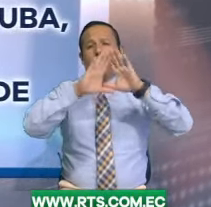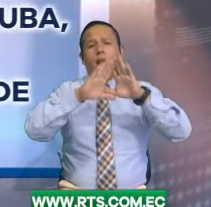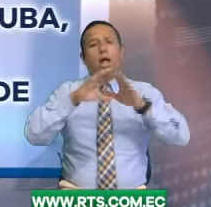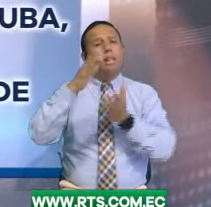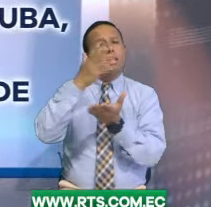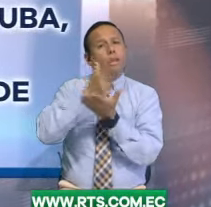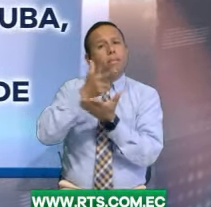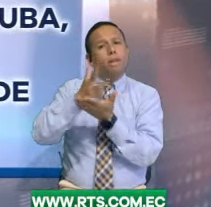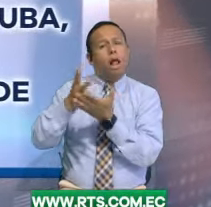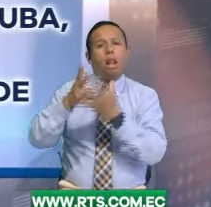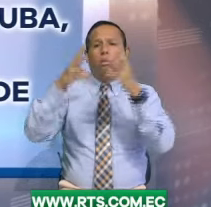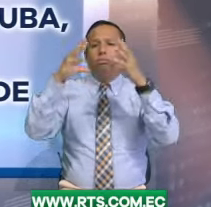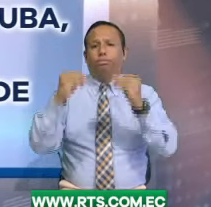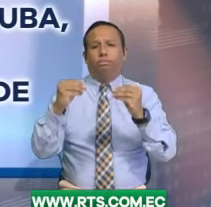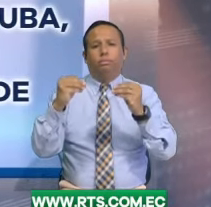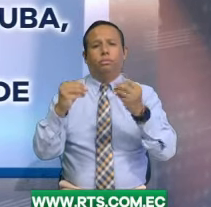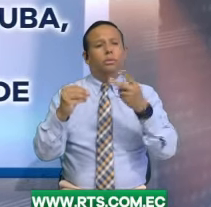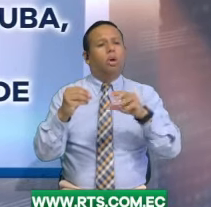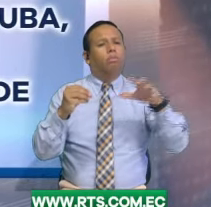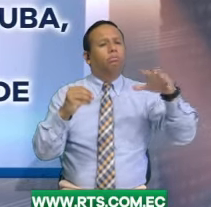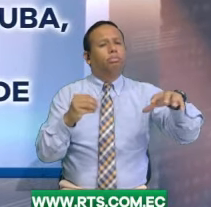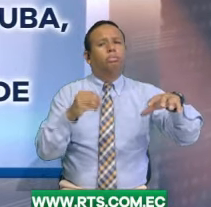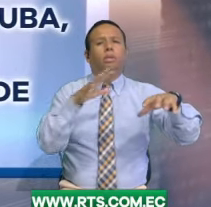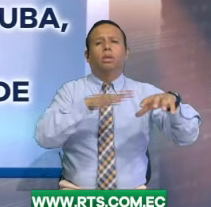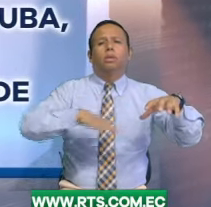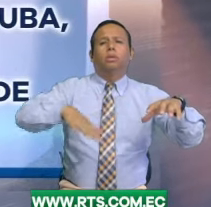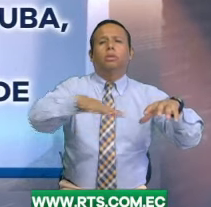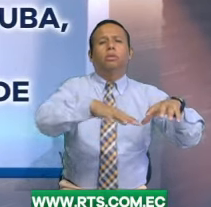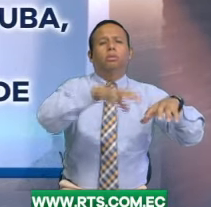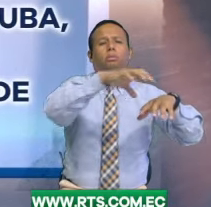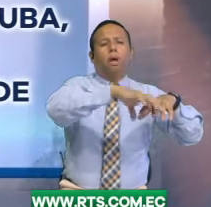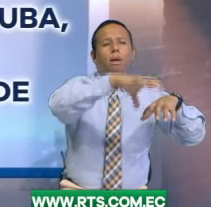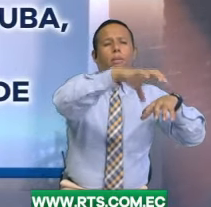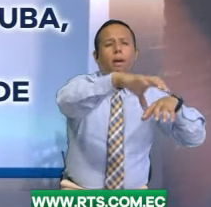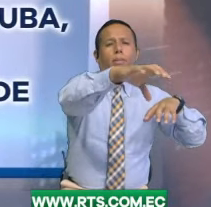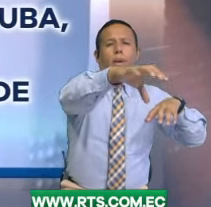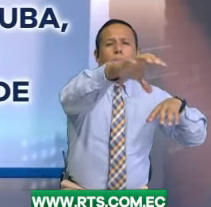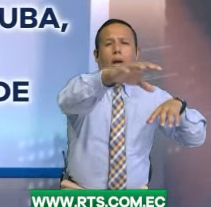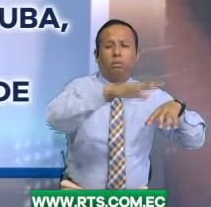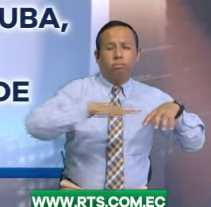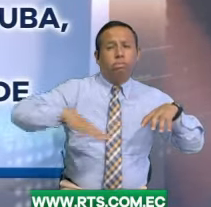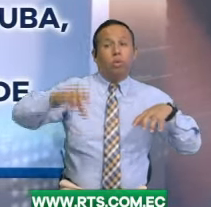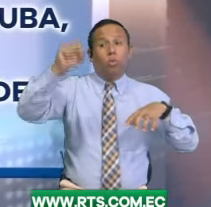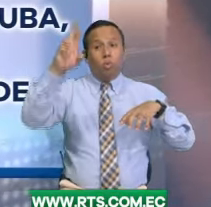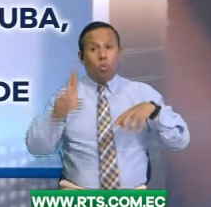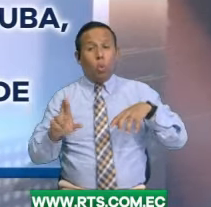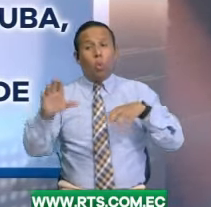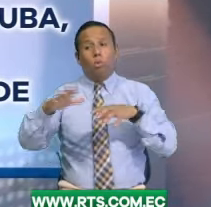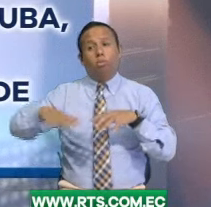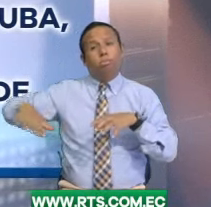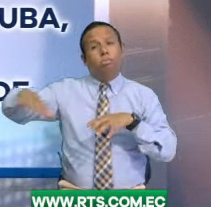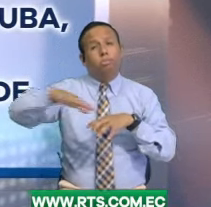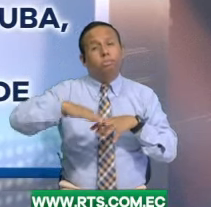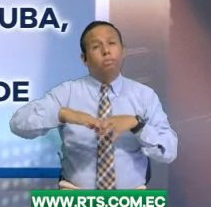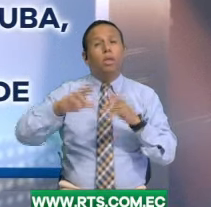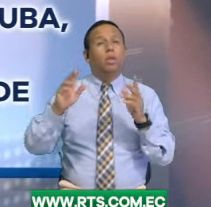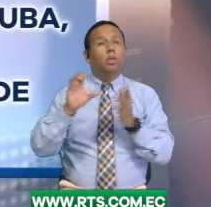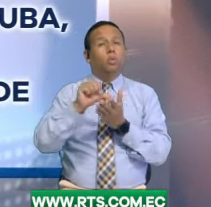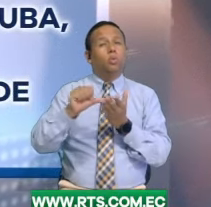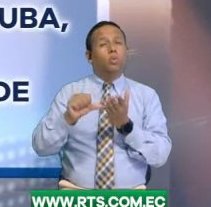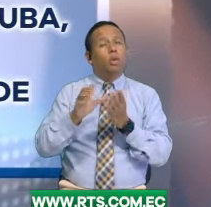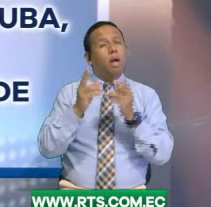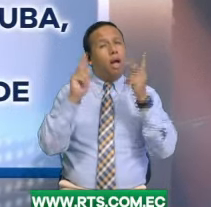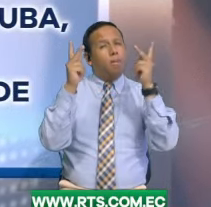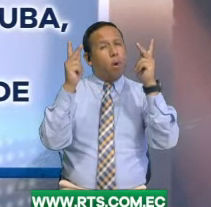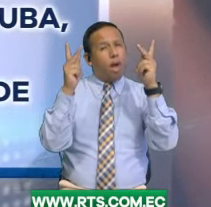arosemena ciudadela el paraíso viata Mercedes Molina barrio Cuba ciudadela Alborada en sus etapas